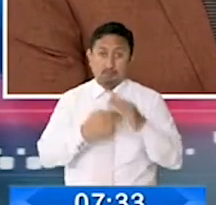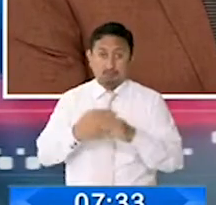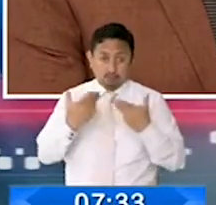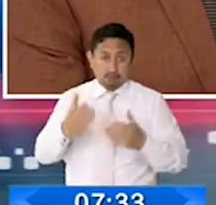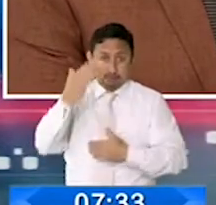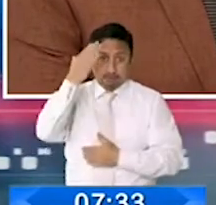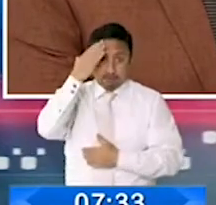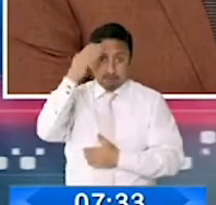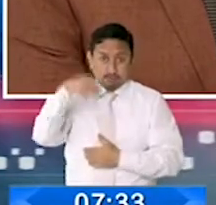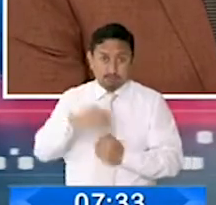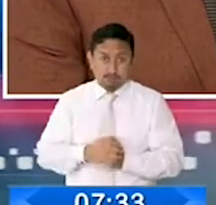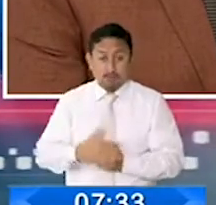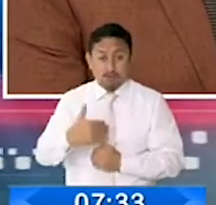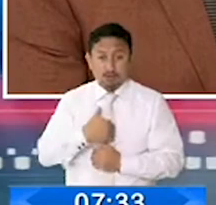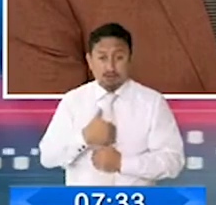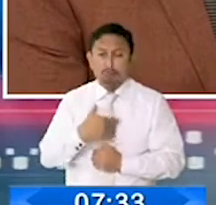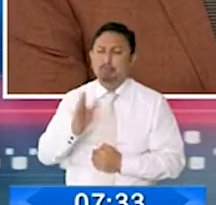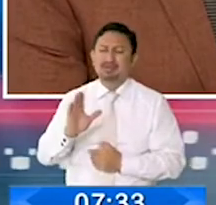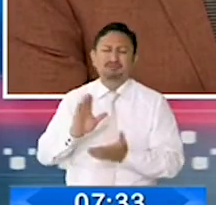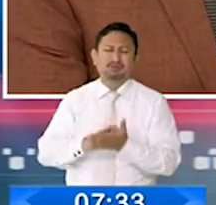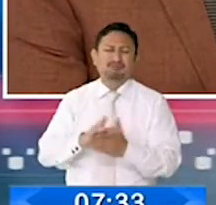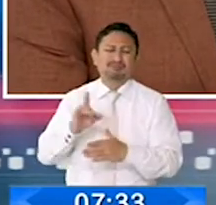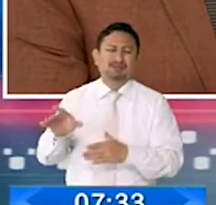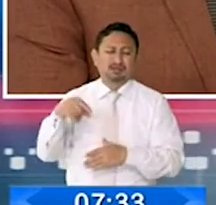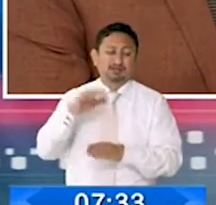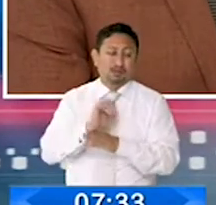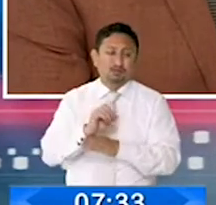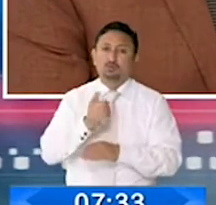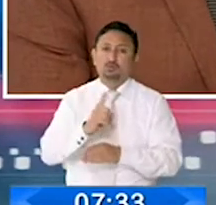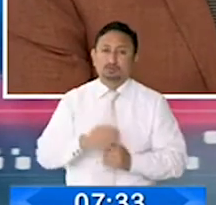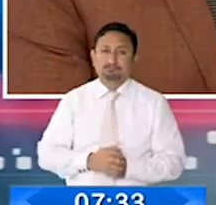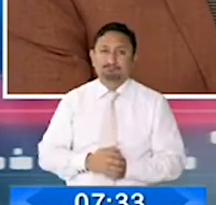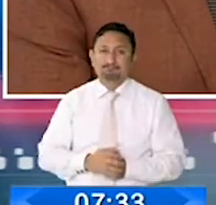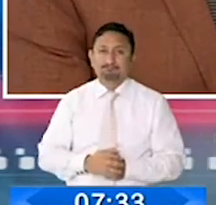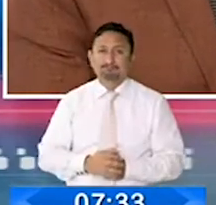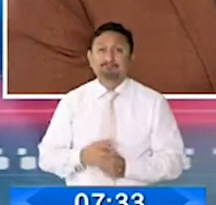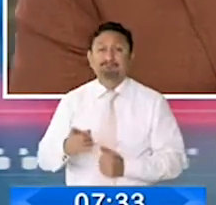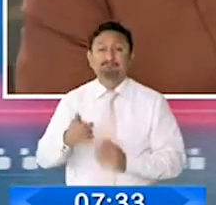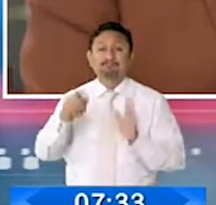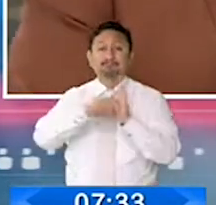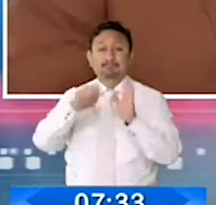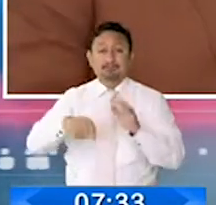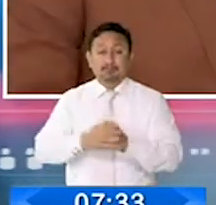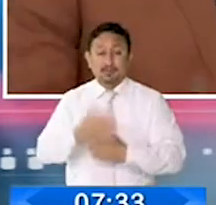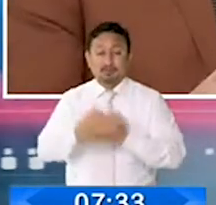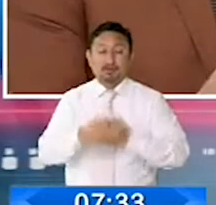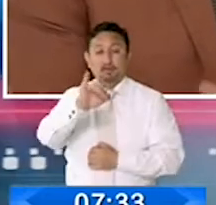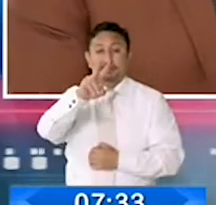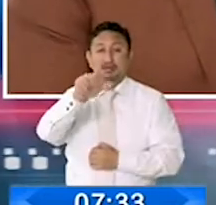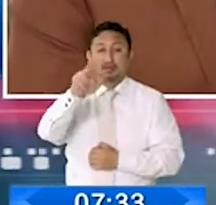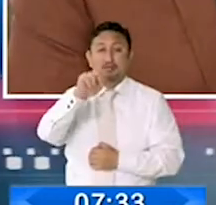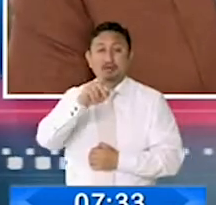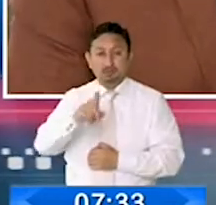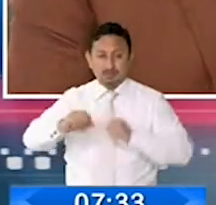que desde luego no podemos abstraernos de aquello en el Ecuador. Doctor, desea el éxito en la gestión. El doctor Iván Saquicela